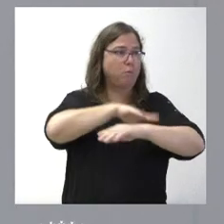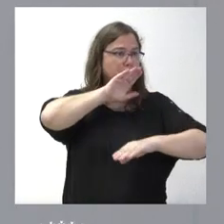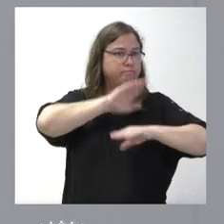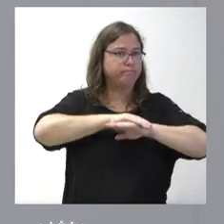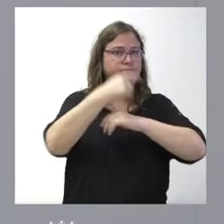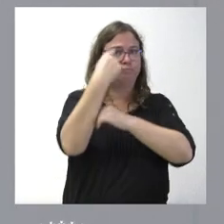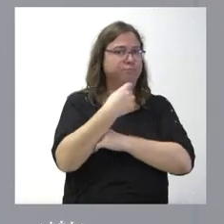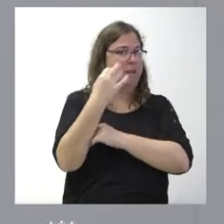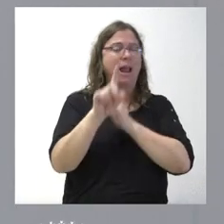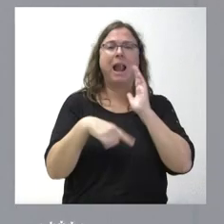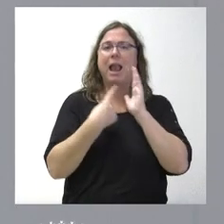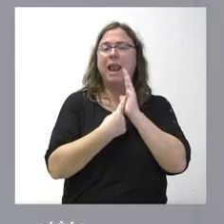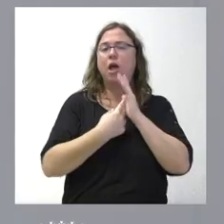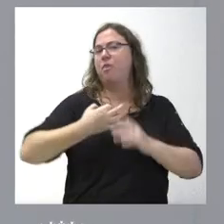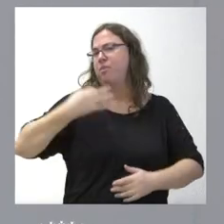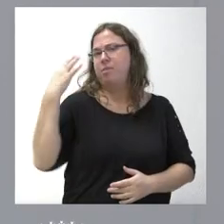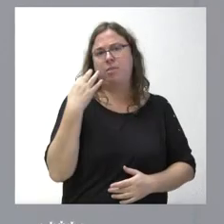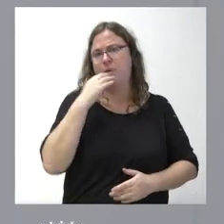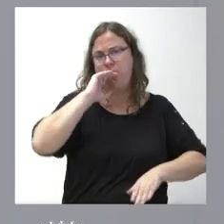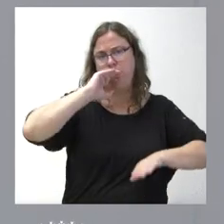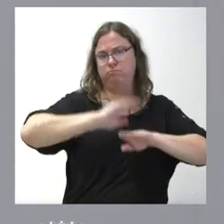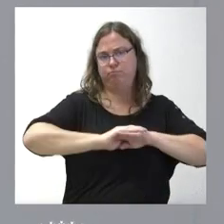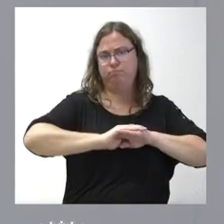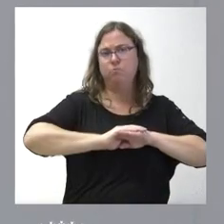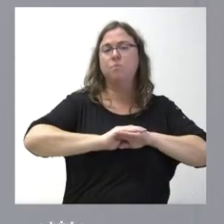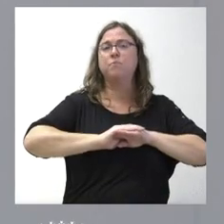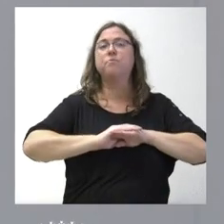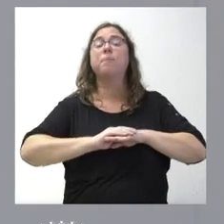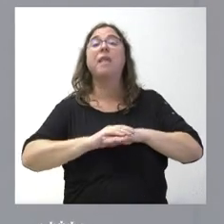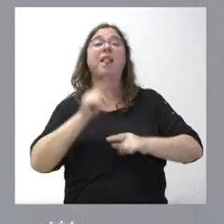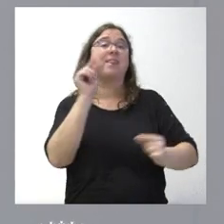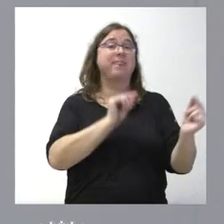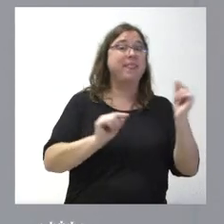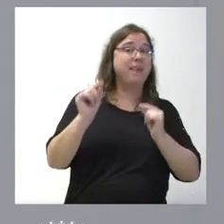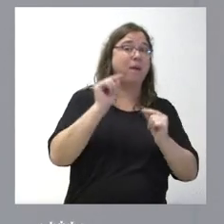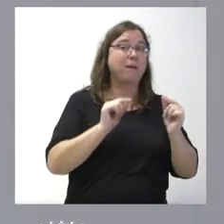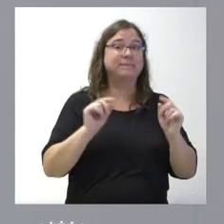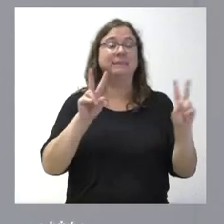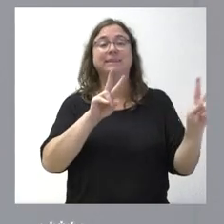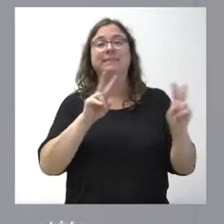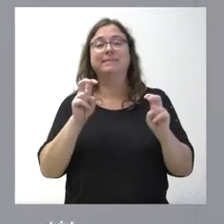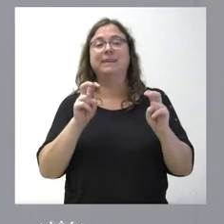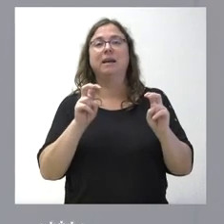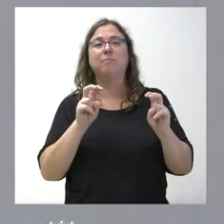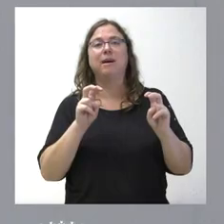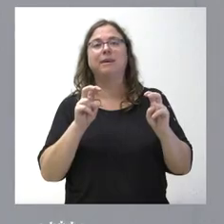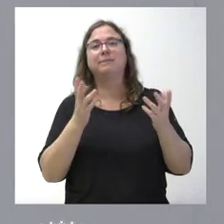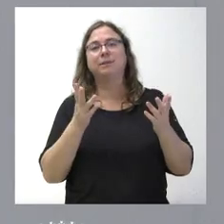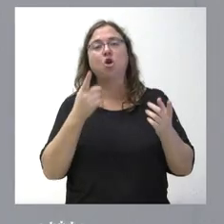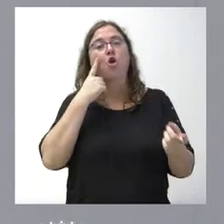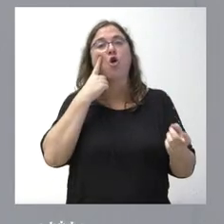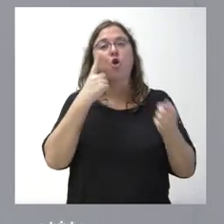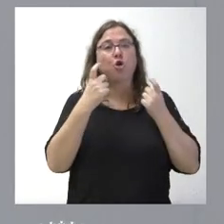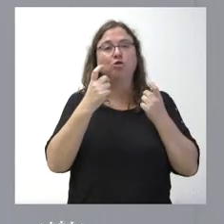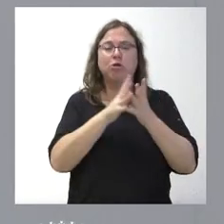y cuando se aprueban leyes lógicamente estamos sujetos a su cumplimiento los debates en torno a las cuestiones relativas al control y